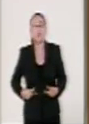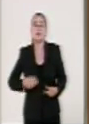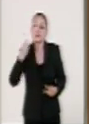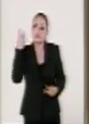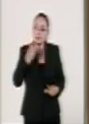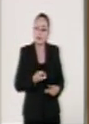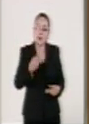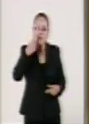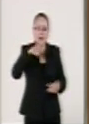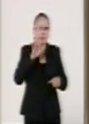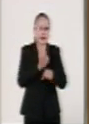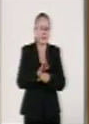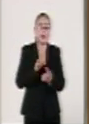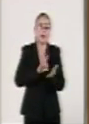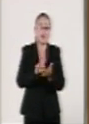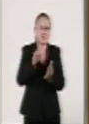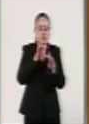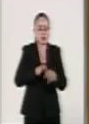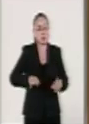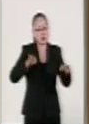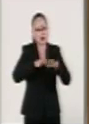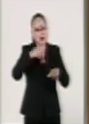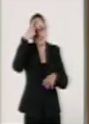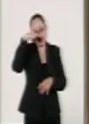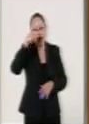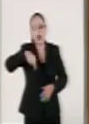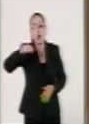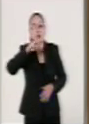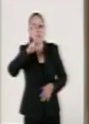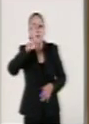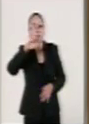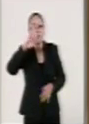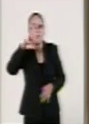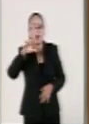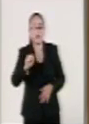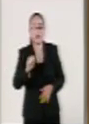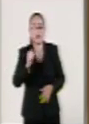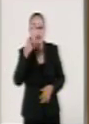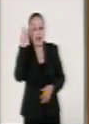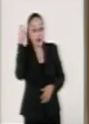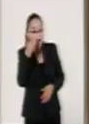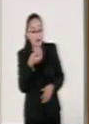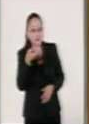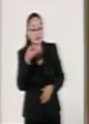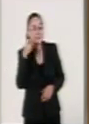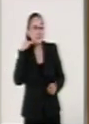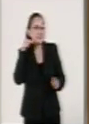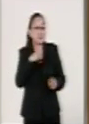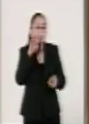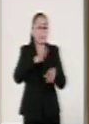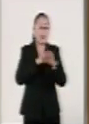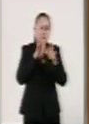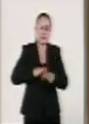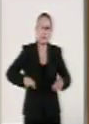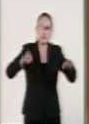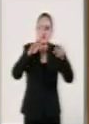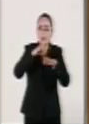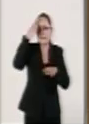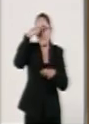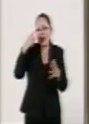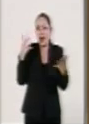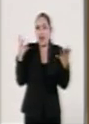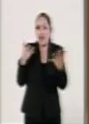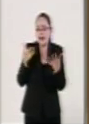la protección de los derechos fundamentales de las víctimas es una de las partes medulares para la construcción de un